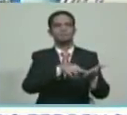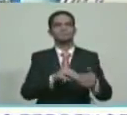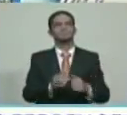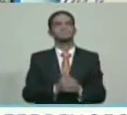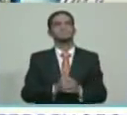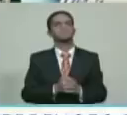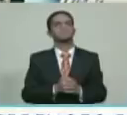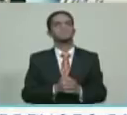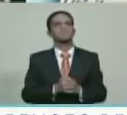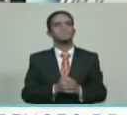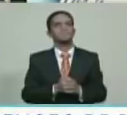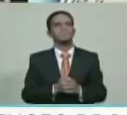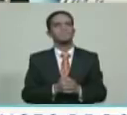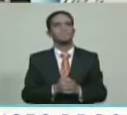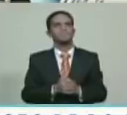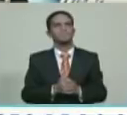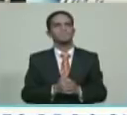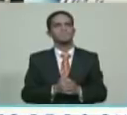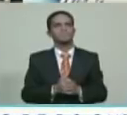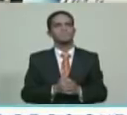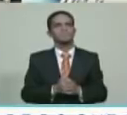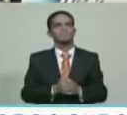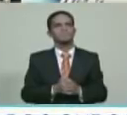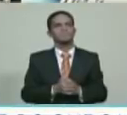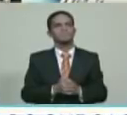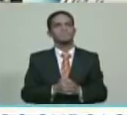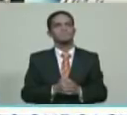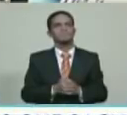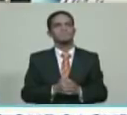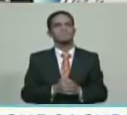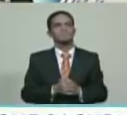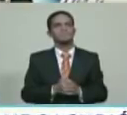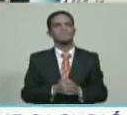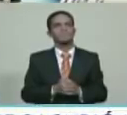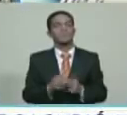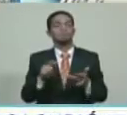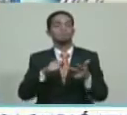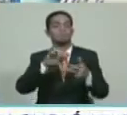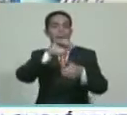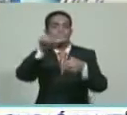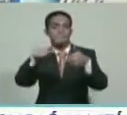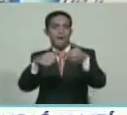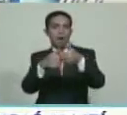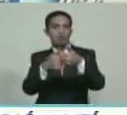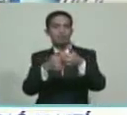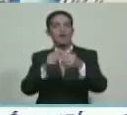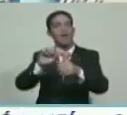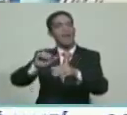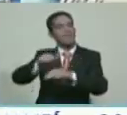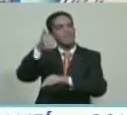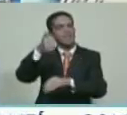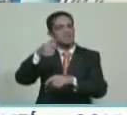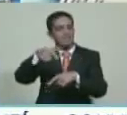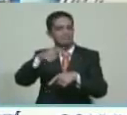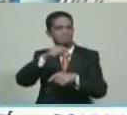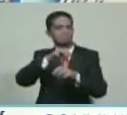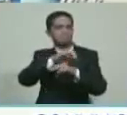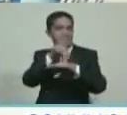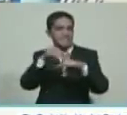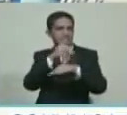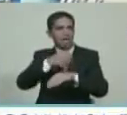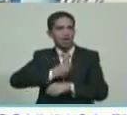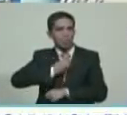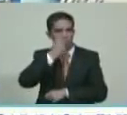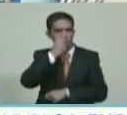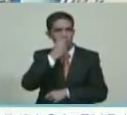directrices de la Dirección General contra la Delincuencia Organizada del Ministerio Público, nuestros especialistas